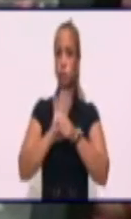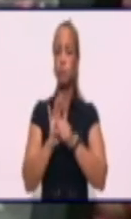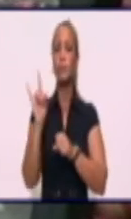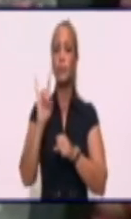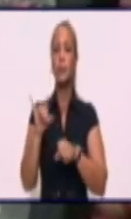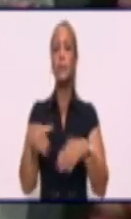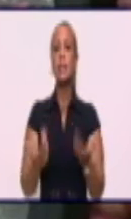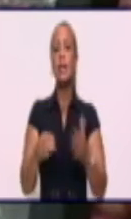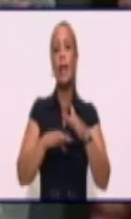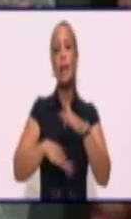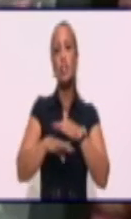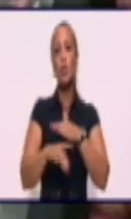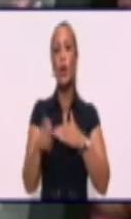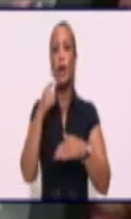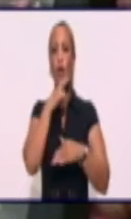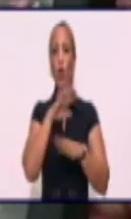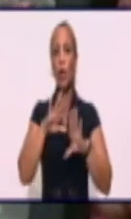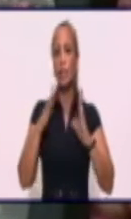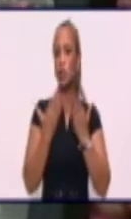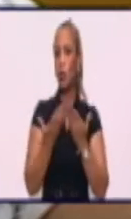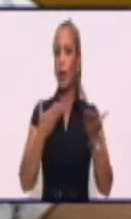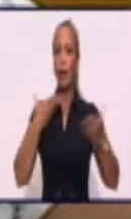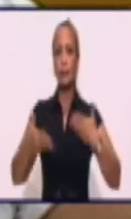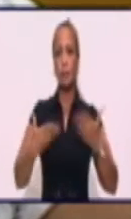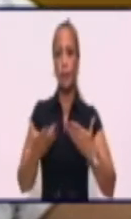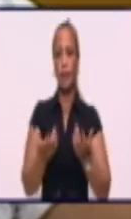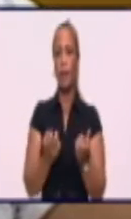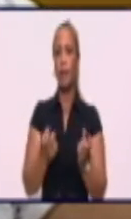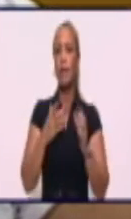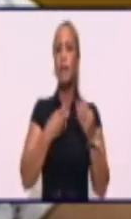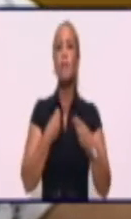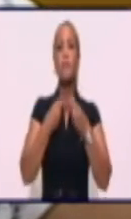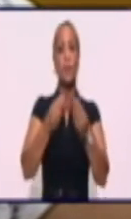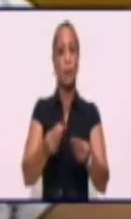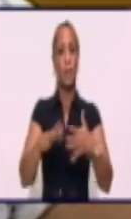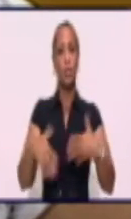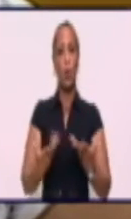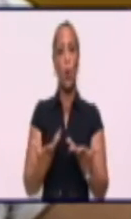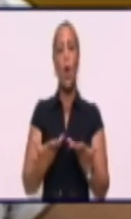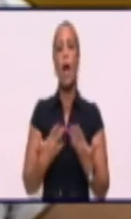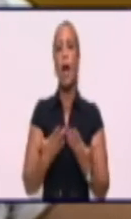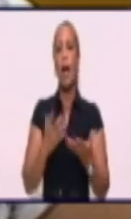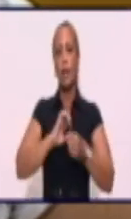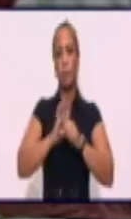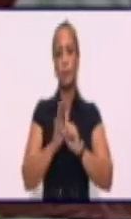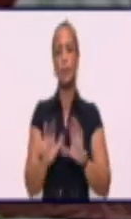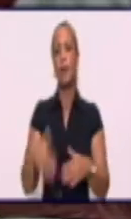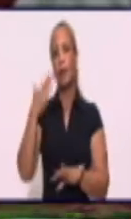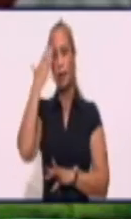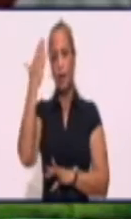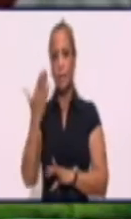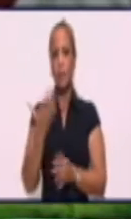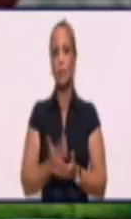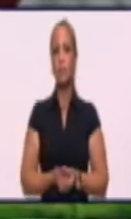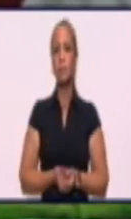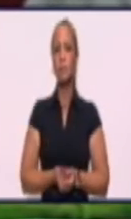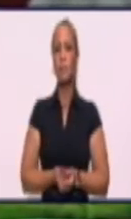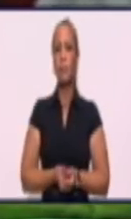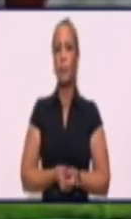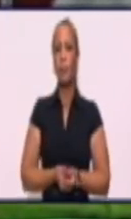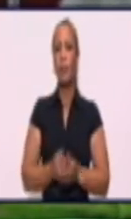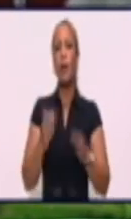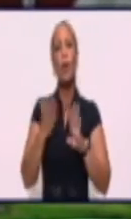zona roja y en todas las actividades en el enfrentamiento a la pandemia de la COVID-19. Gracias, Aide, por toda